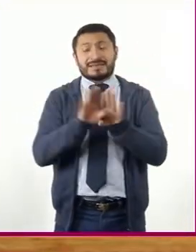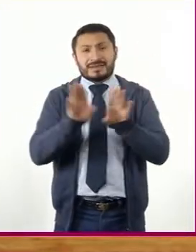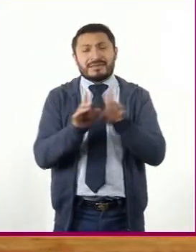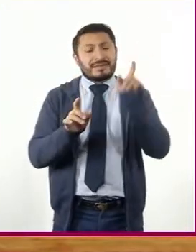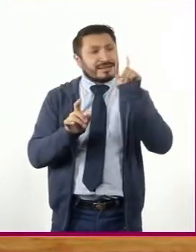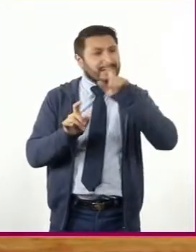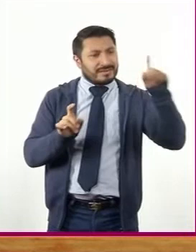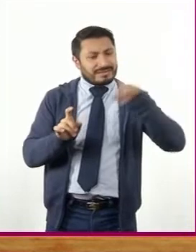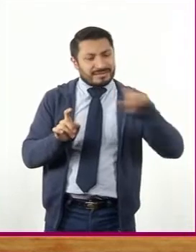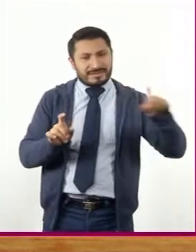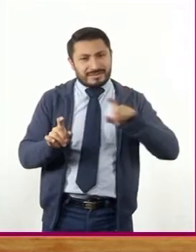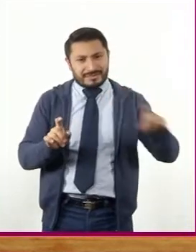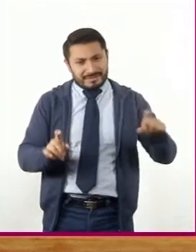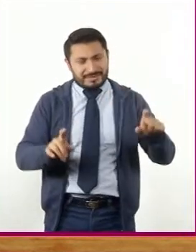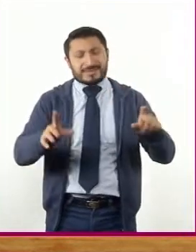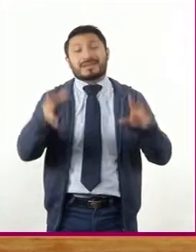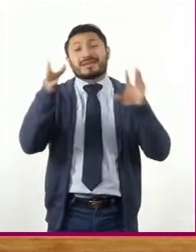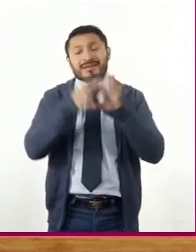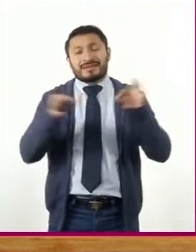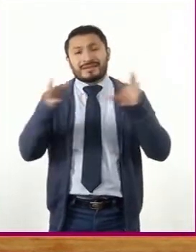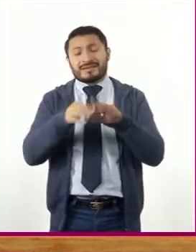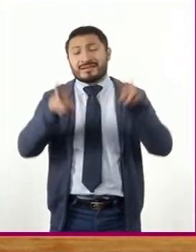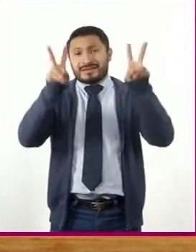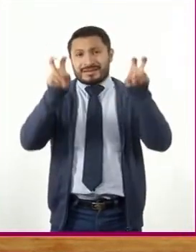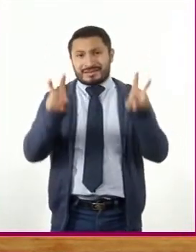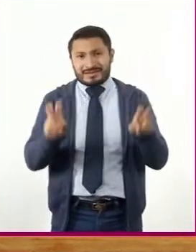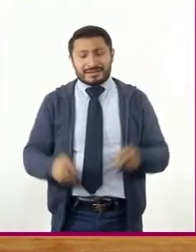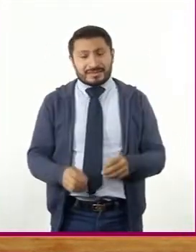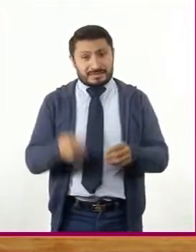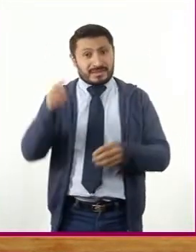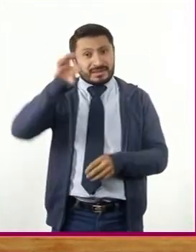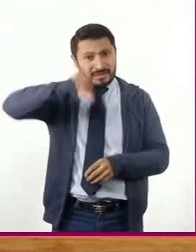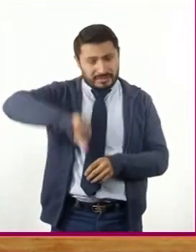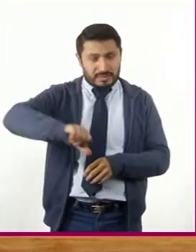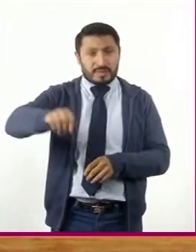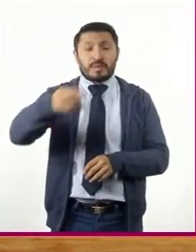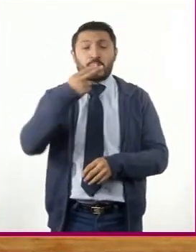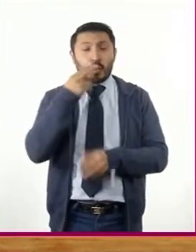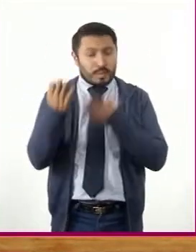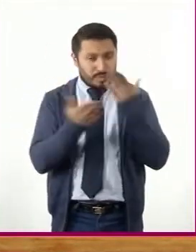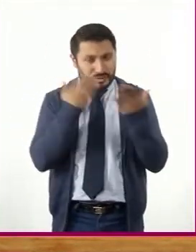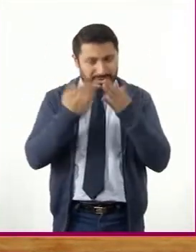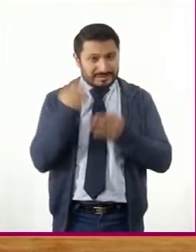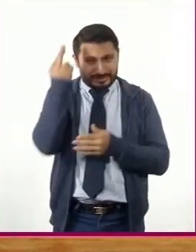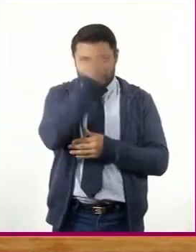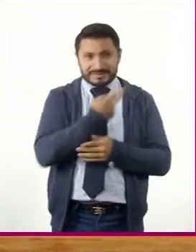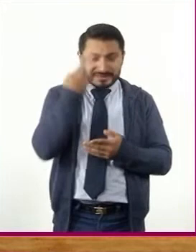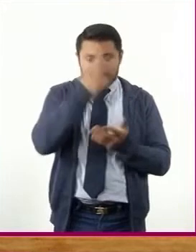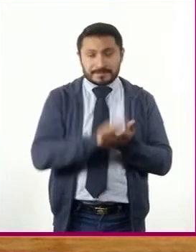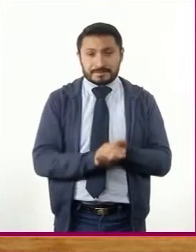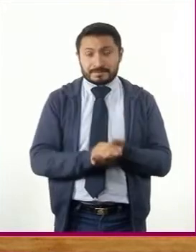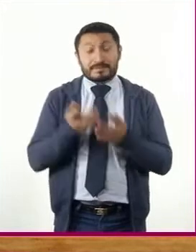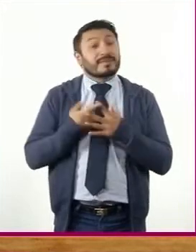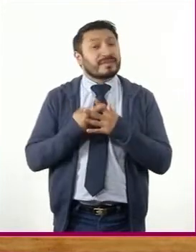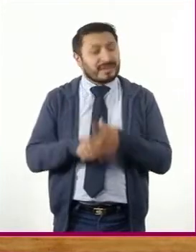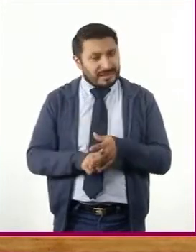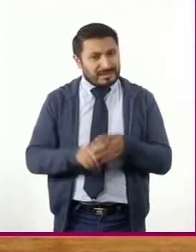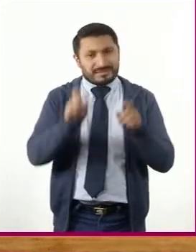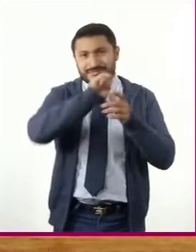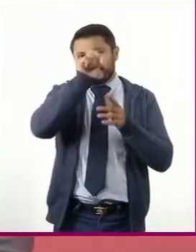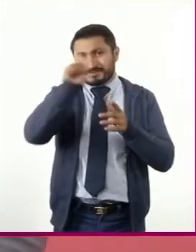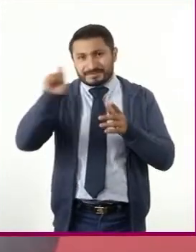con los títulos de las obras con las que trabajaremos. Muy bien, podemos iniciar a